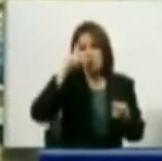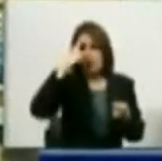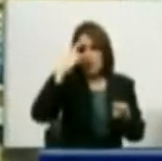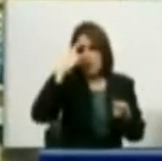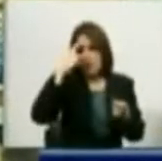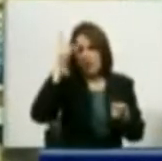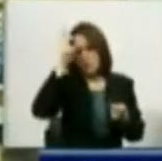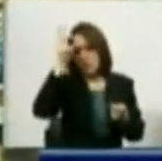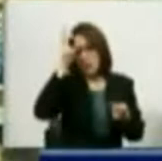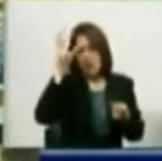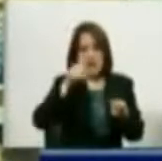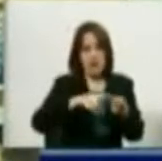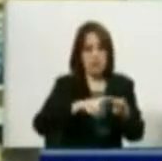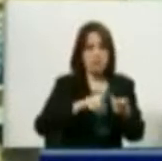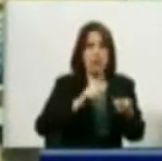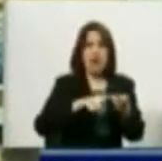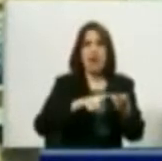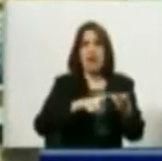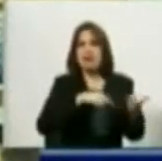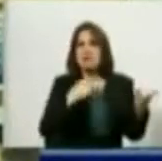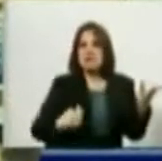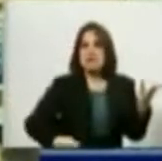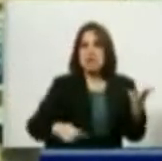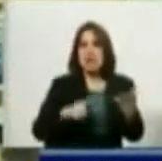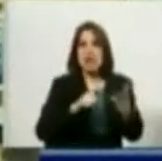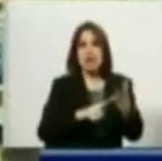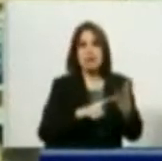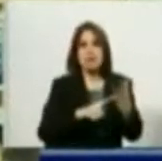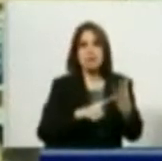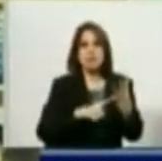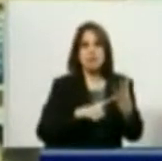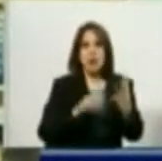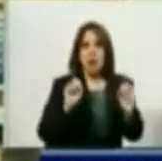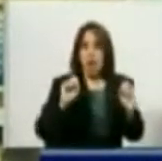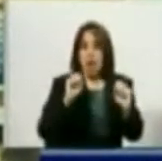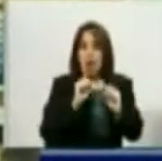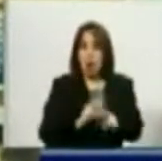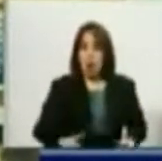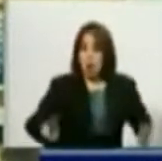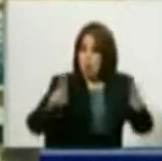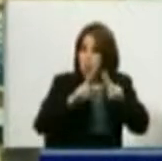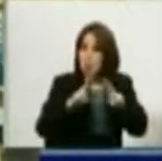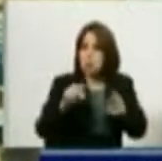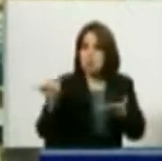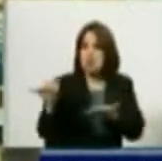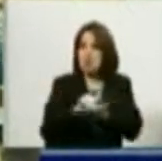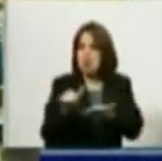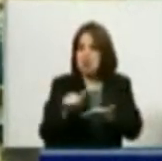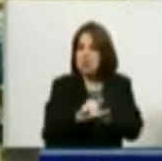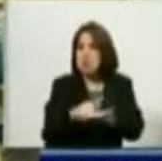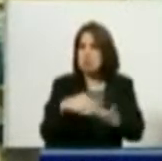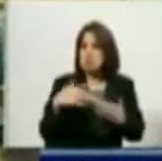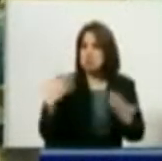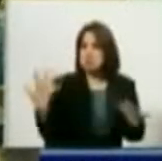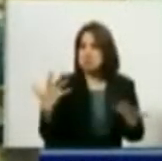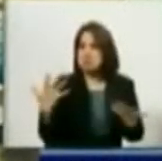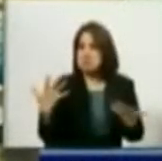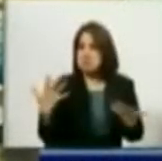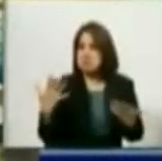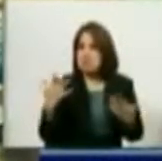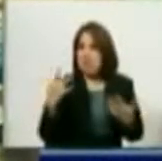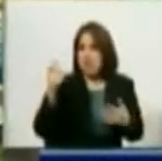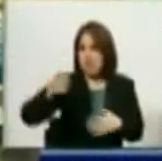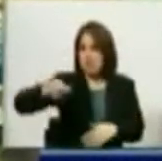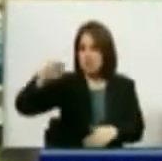a China fue para la oe para allá para la ONU para Nueva York y el tribunal supremo